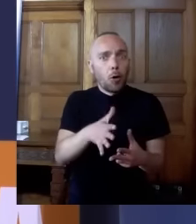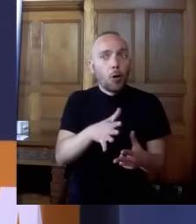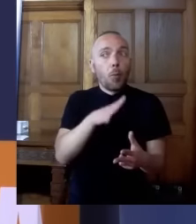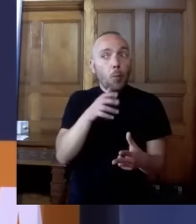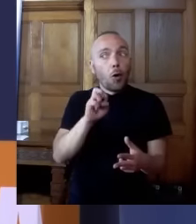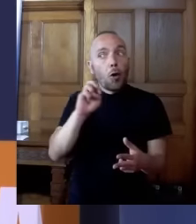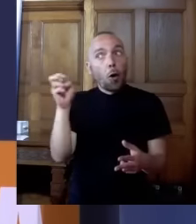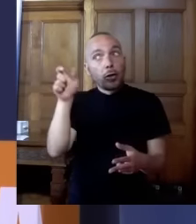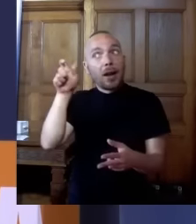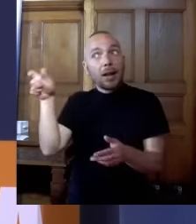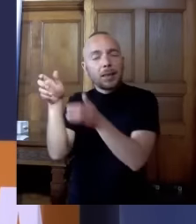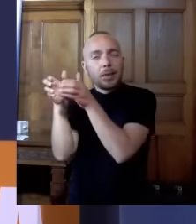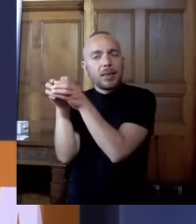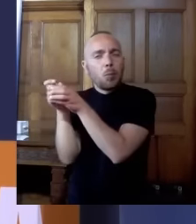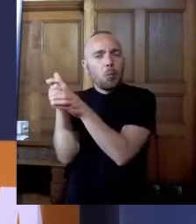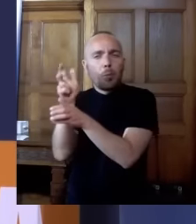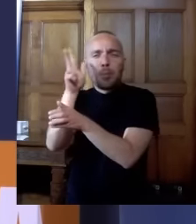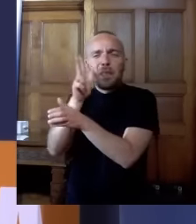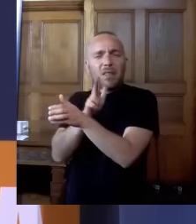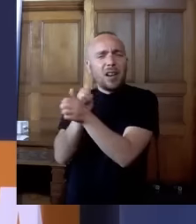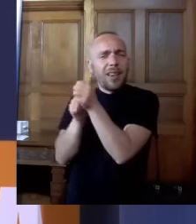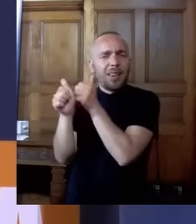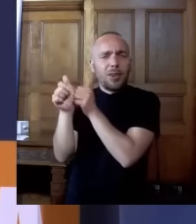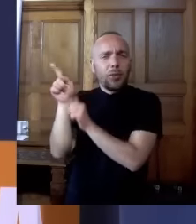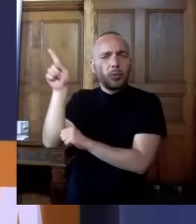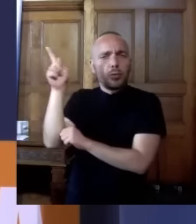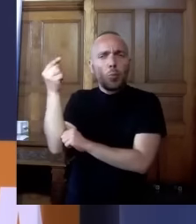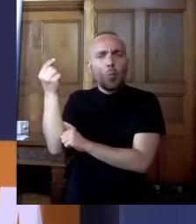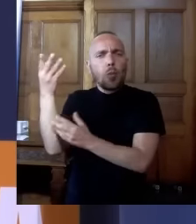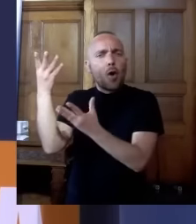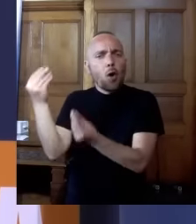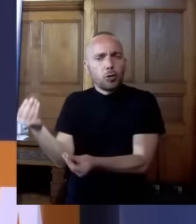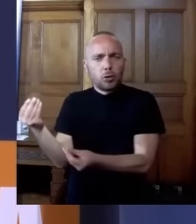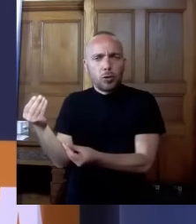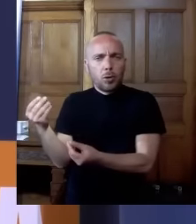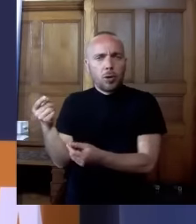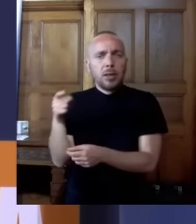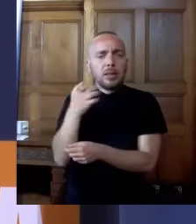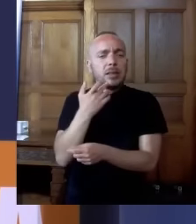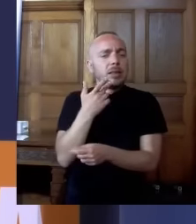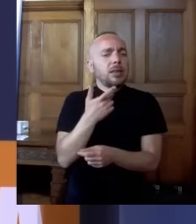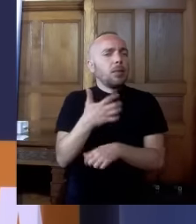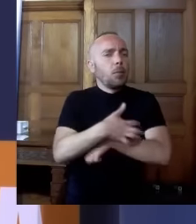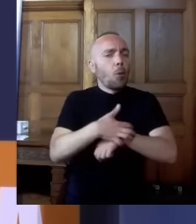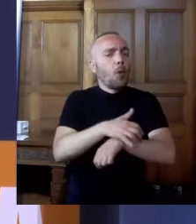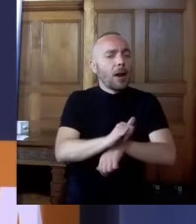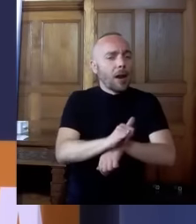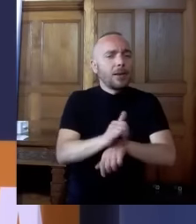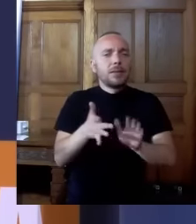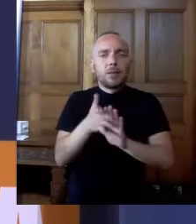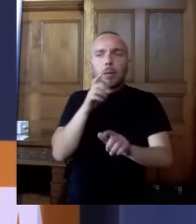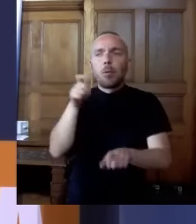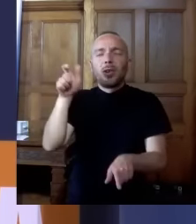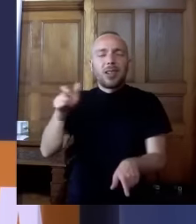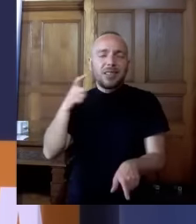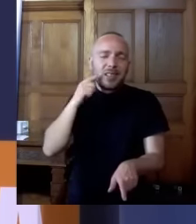gente una poca gente muy privilegiada que tiene muchísimo compañeros y compañeras si hay gente pobre es porque hay gente insultant